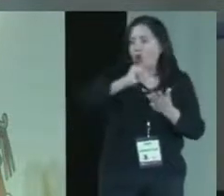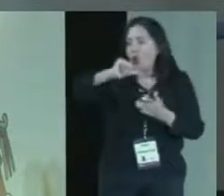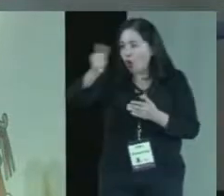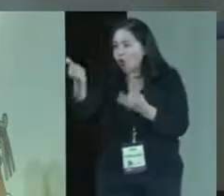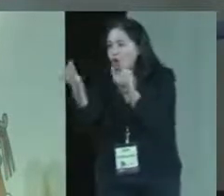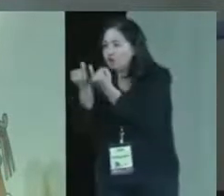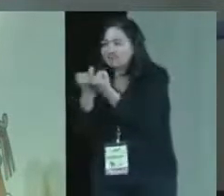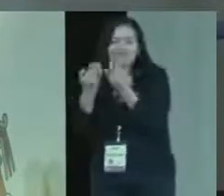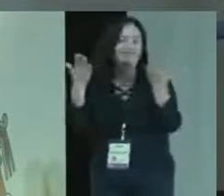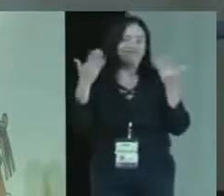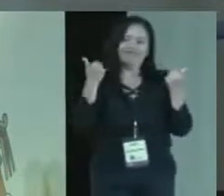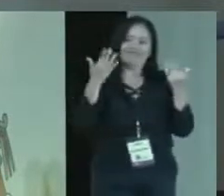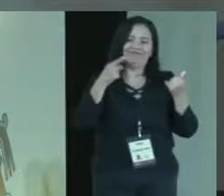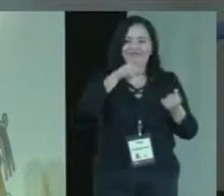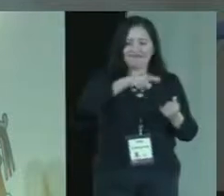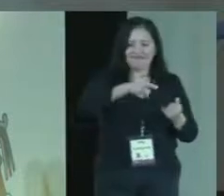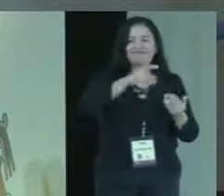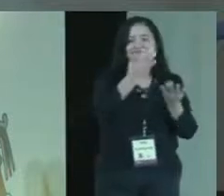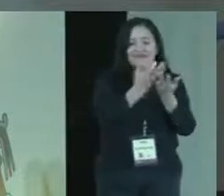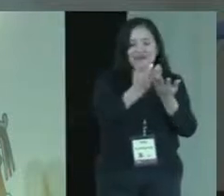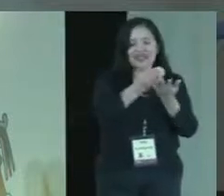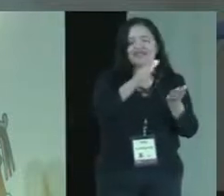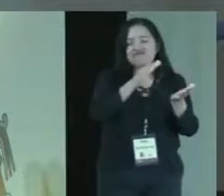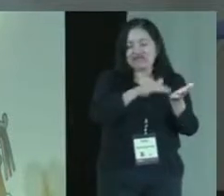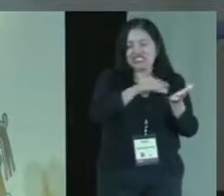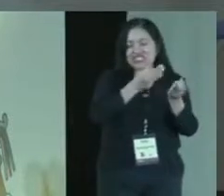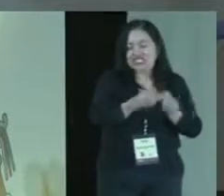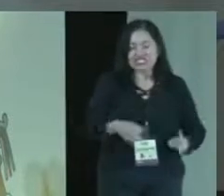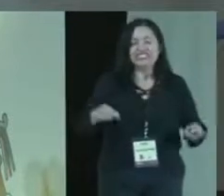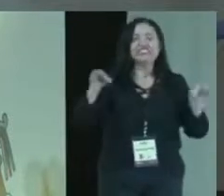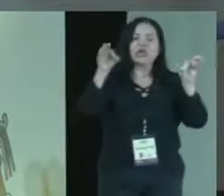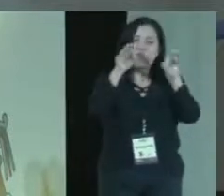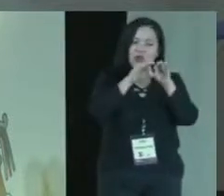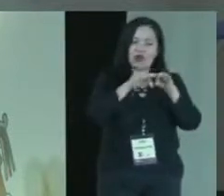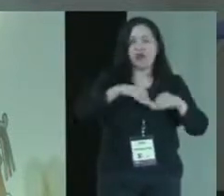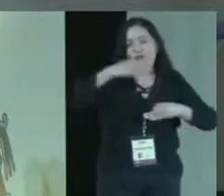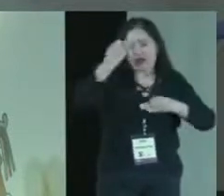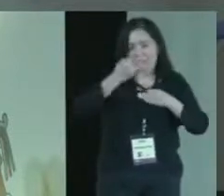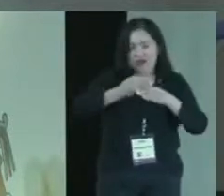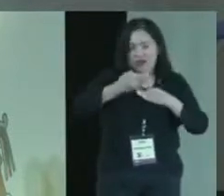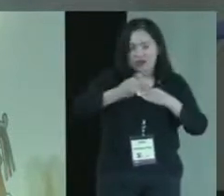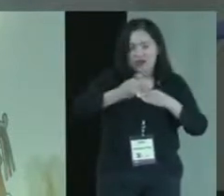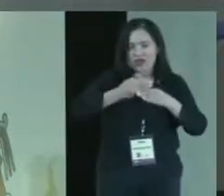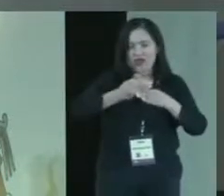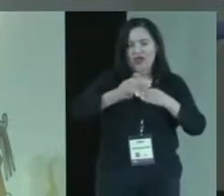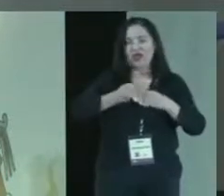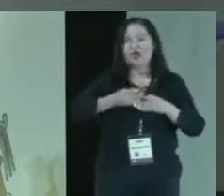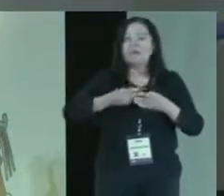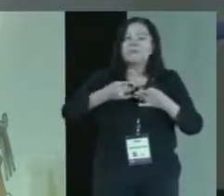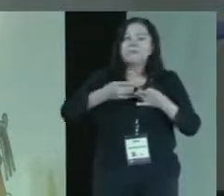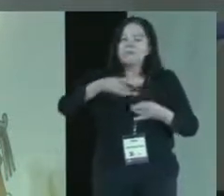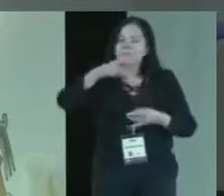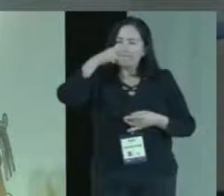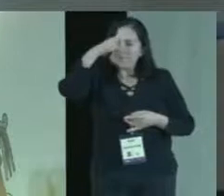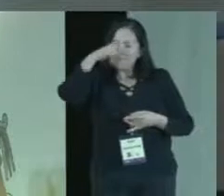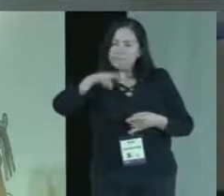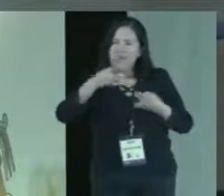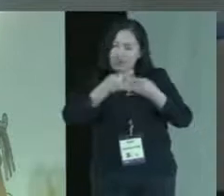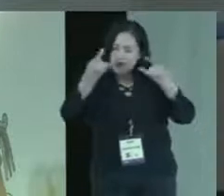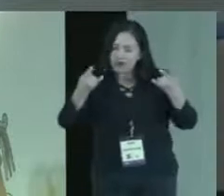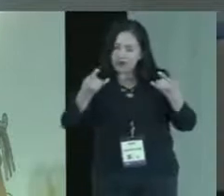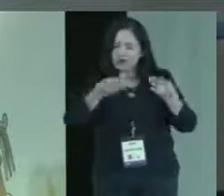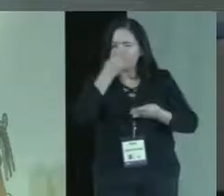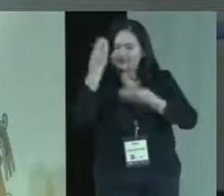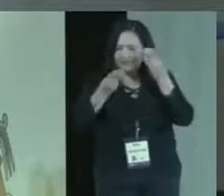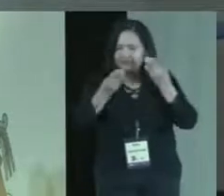eso un papel muy importante para ahora estudiar la historia de México. Por eso es que el Fondo